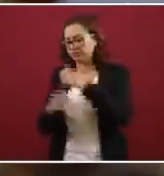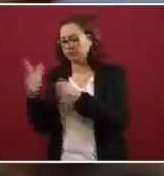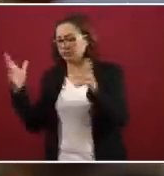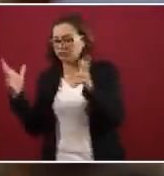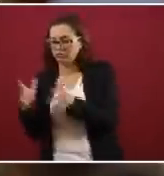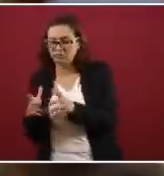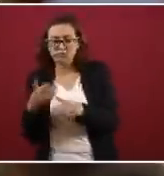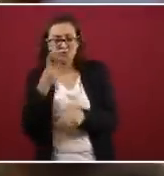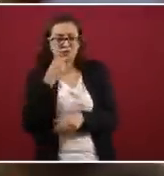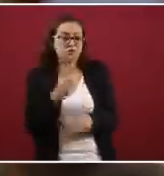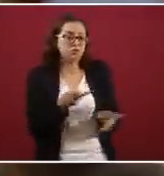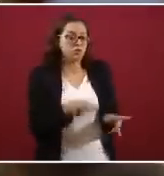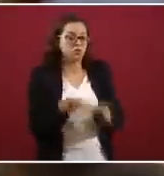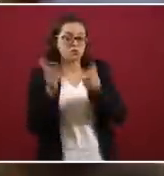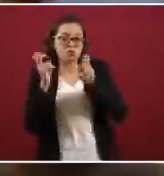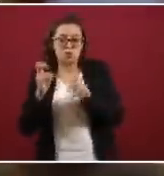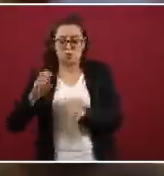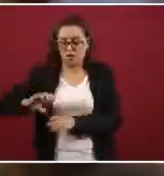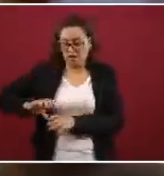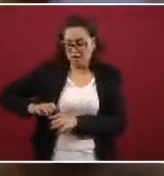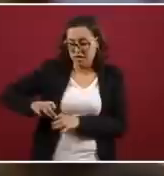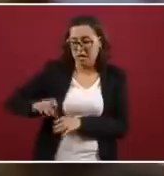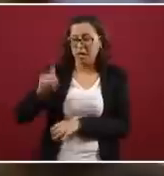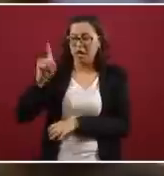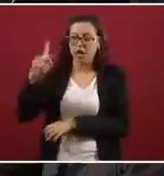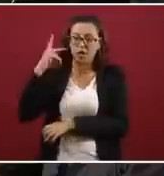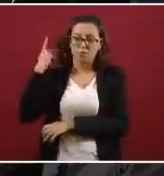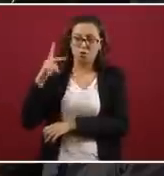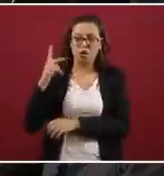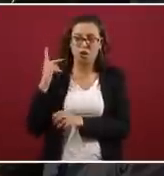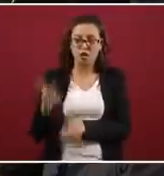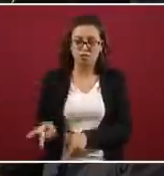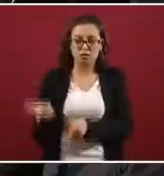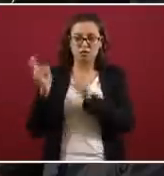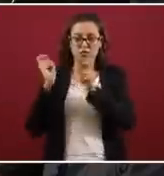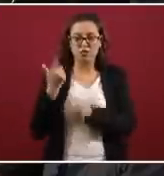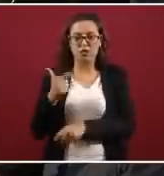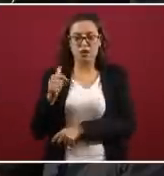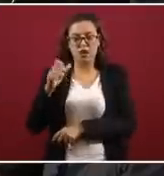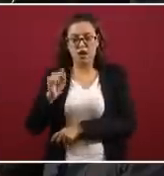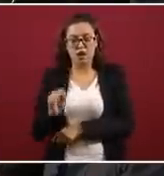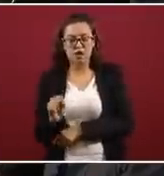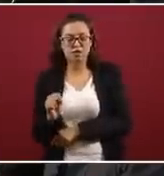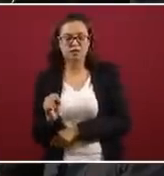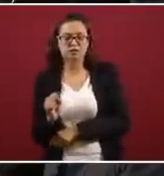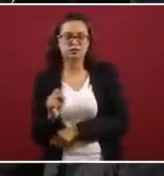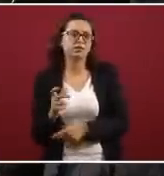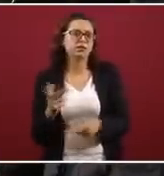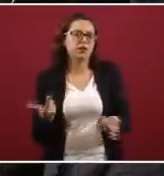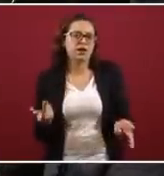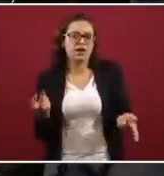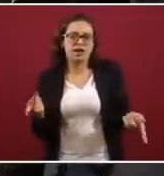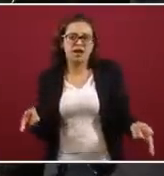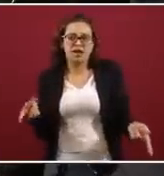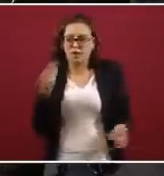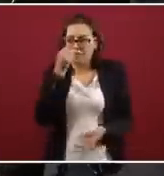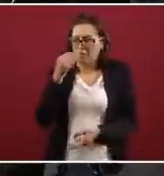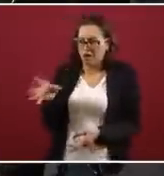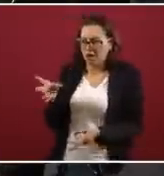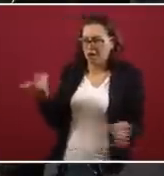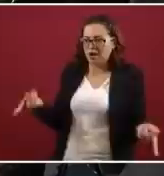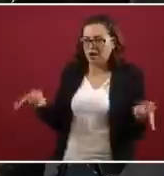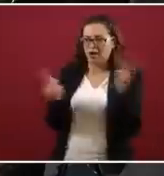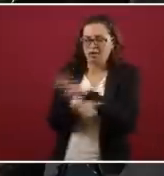utilizando para huachicol, para robarse el gas en Puebla. Los chicos están acusando a los grandes